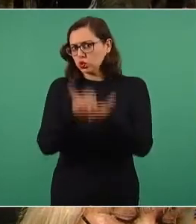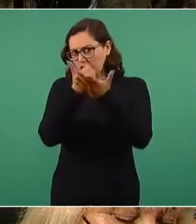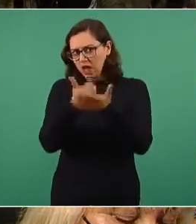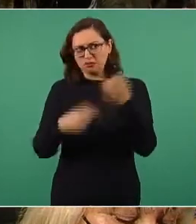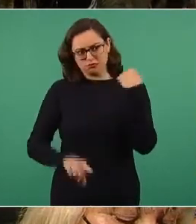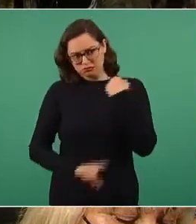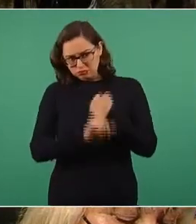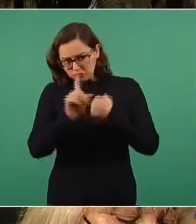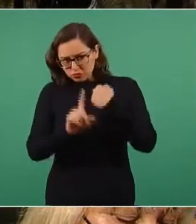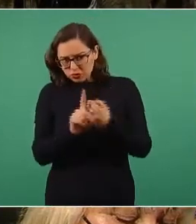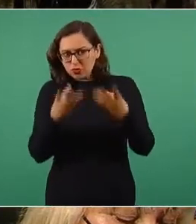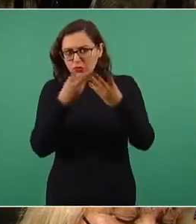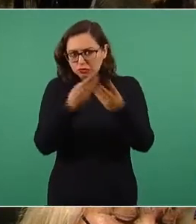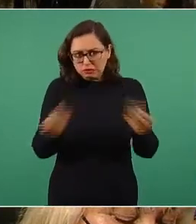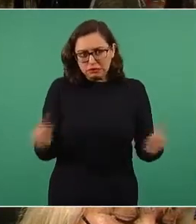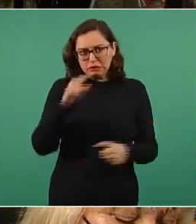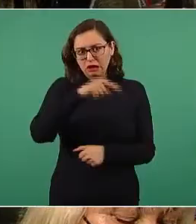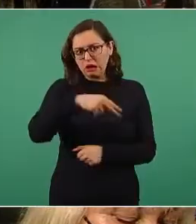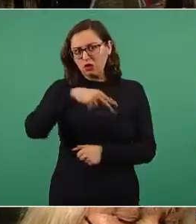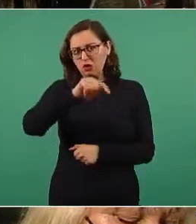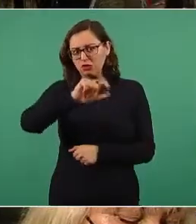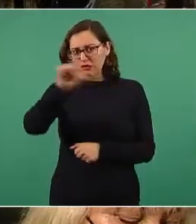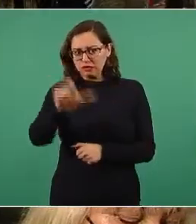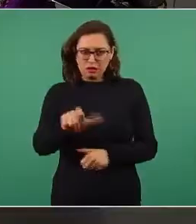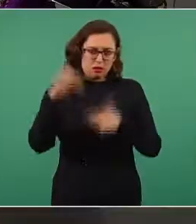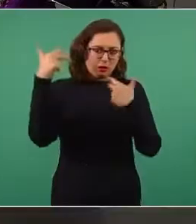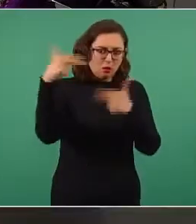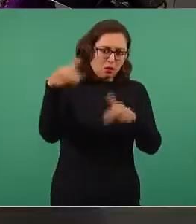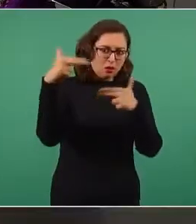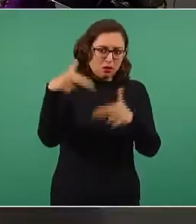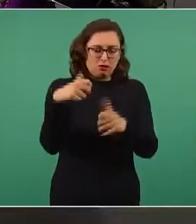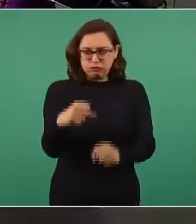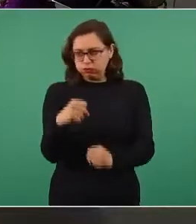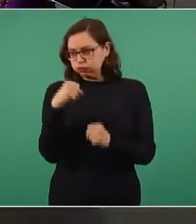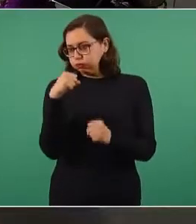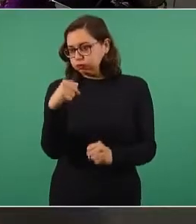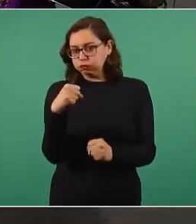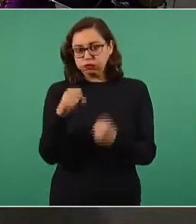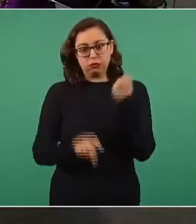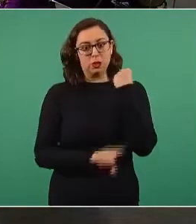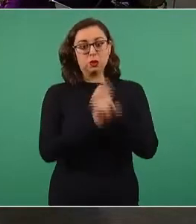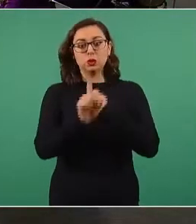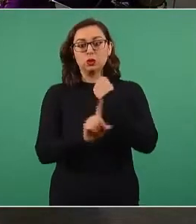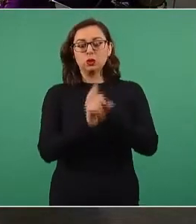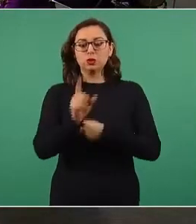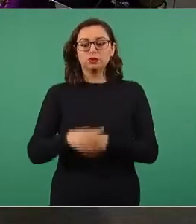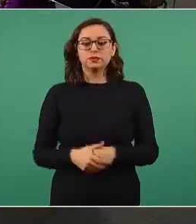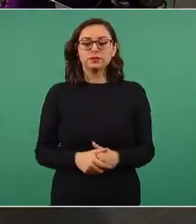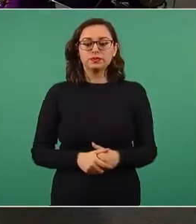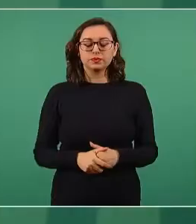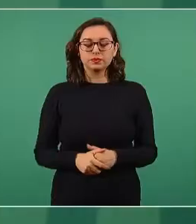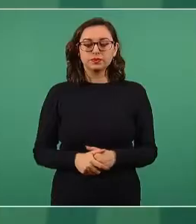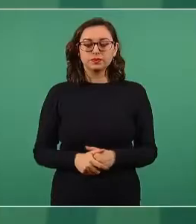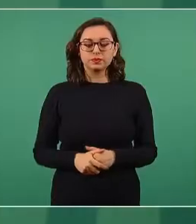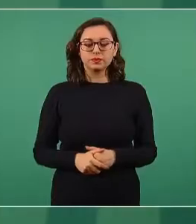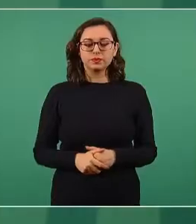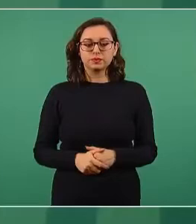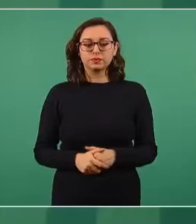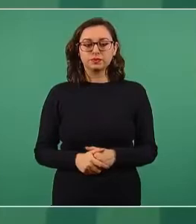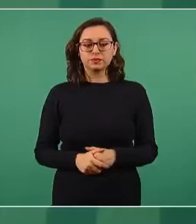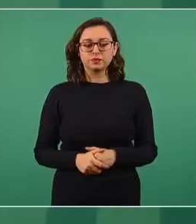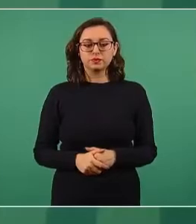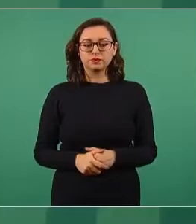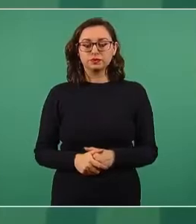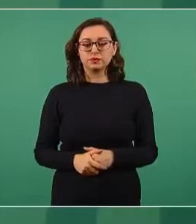resuelva esta huelga en Notimex, secretario? Con todo este contexto. Bueno, yo lo que te diría es que la Cancillería